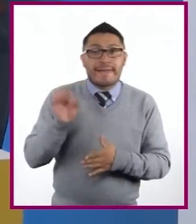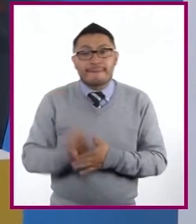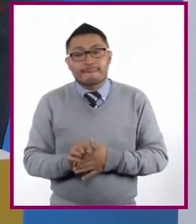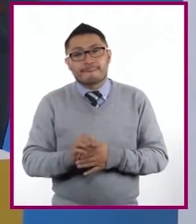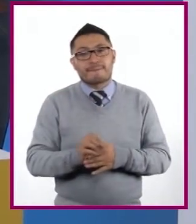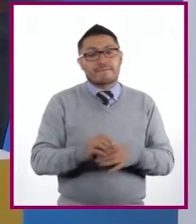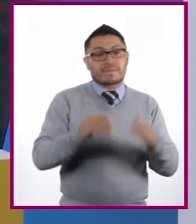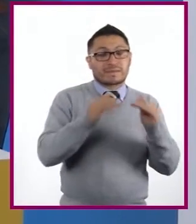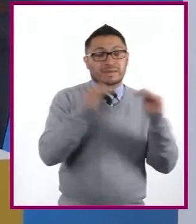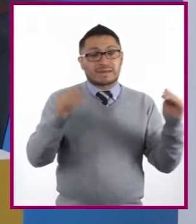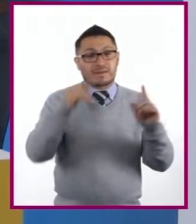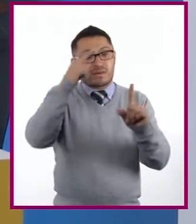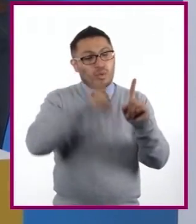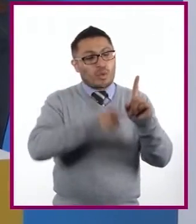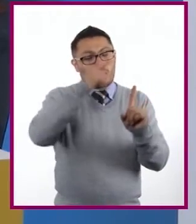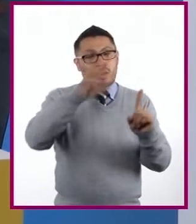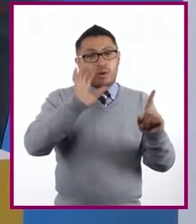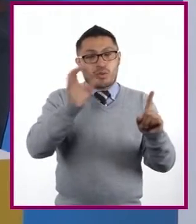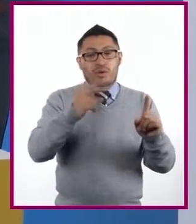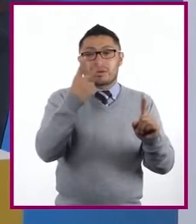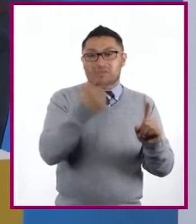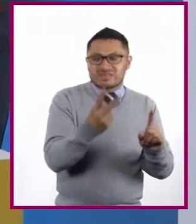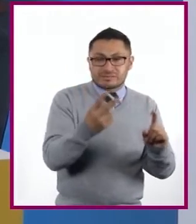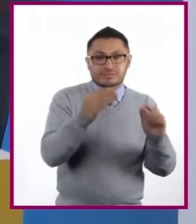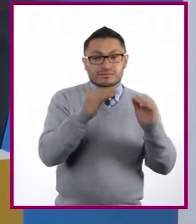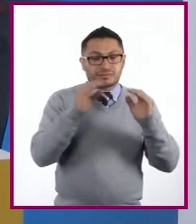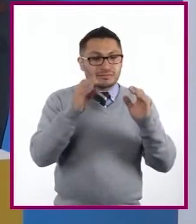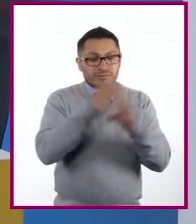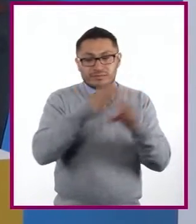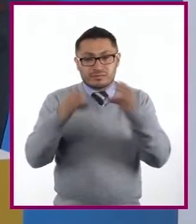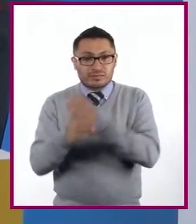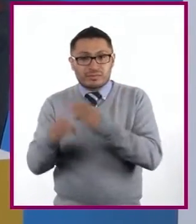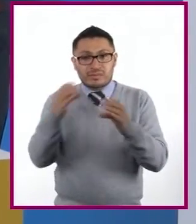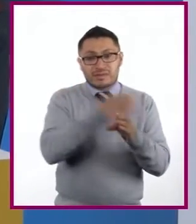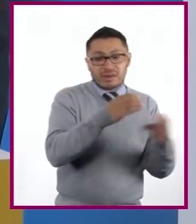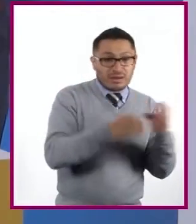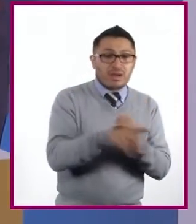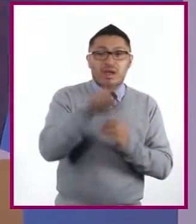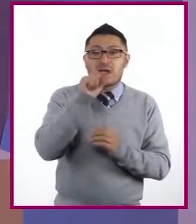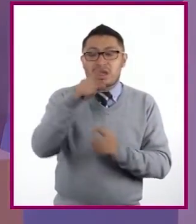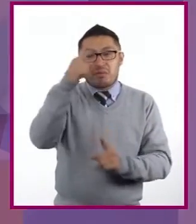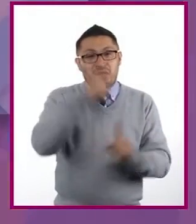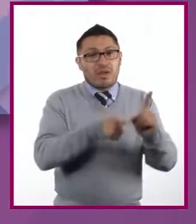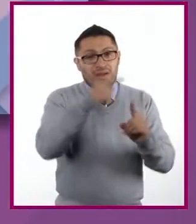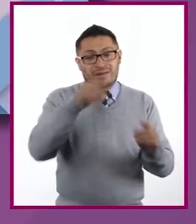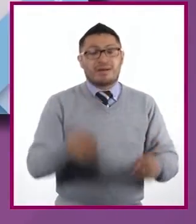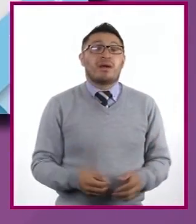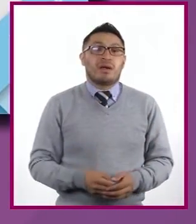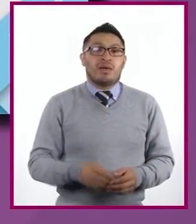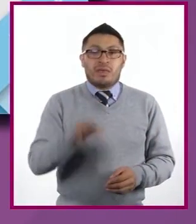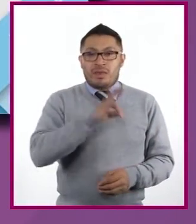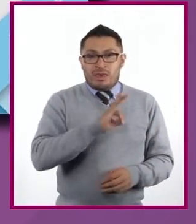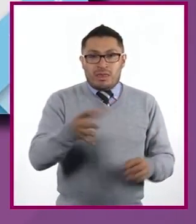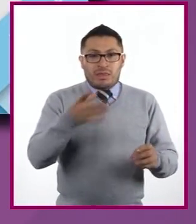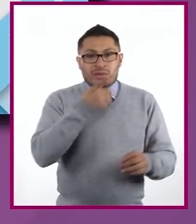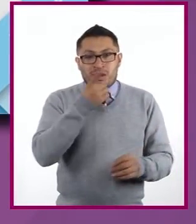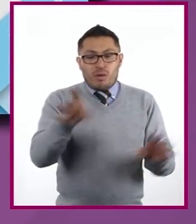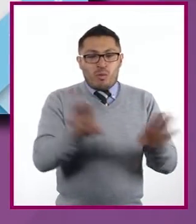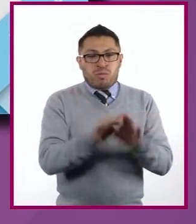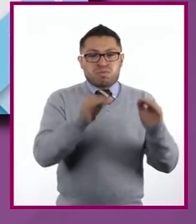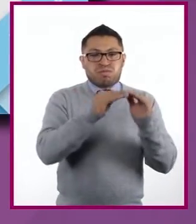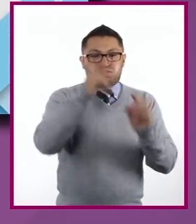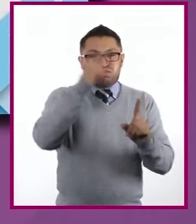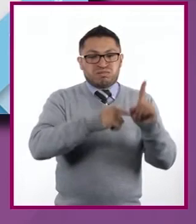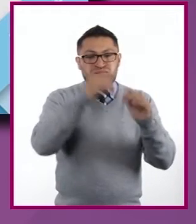equilibrio térmico es cuando dos cuerpos alcanzan la misma temperatura? Podemos definir el equilibrio térmico como el estado en el cual